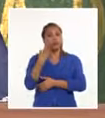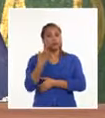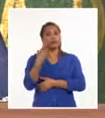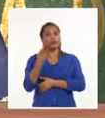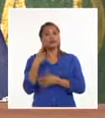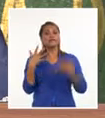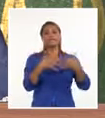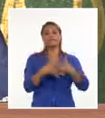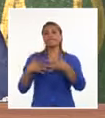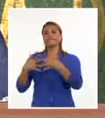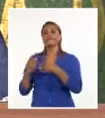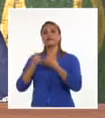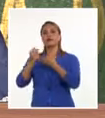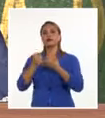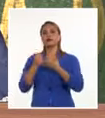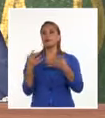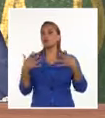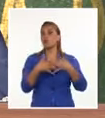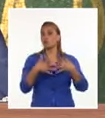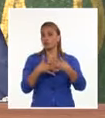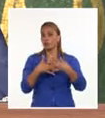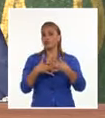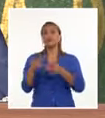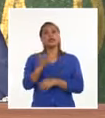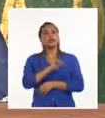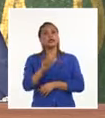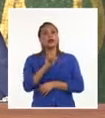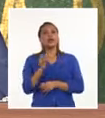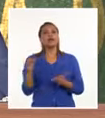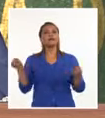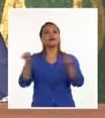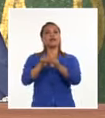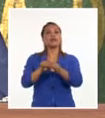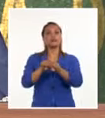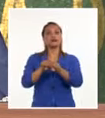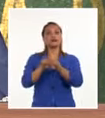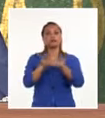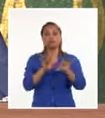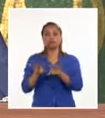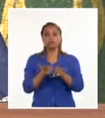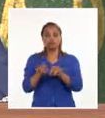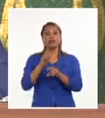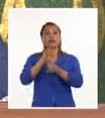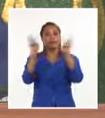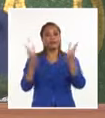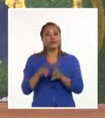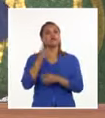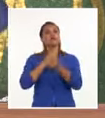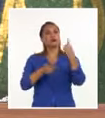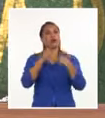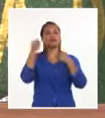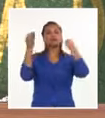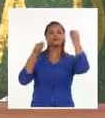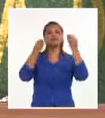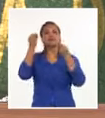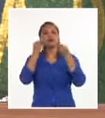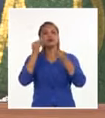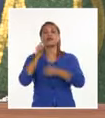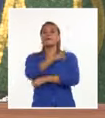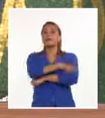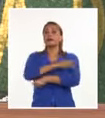alianza. Vinculado a ese tema está, por ejemplo, el de la conectividad, que es una de las preocupaciones más álgidas de los países del Caribe